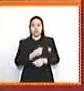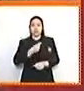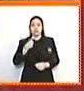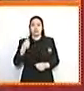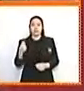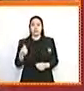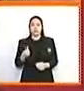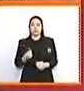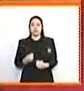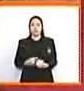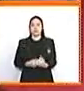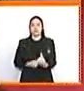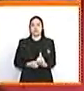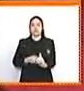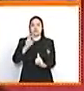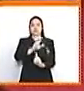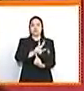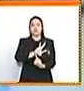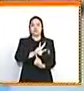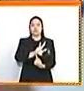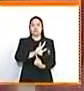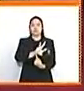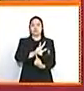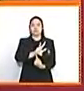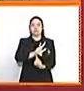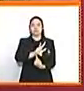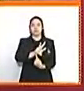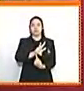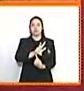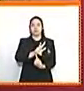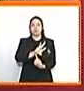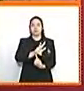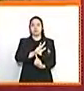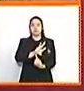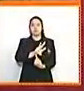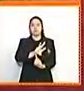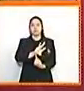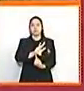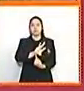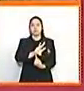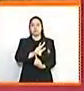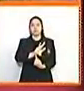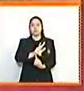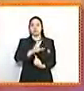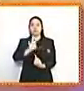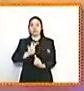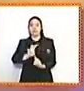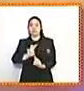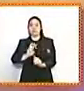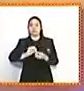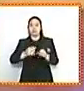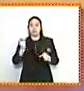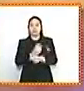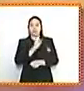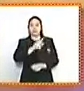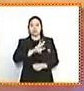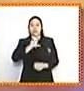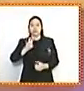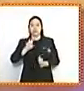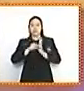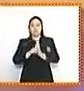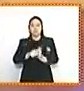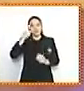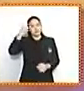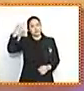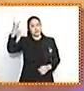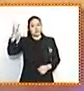seleccionado. 3. Segundo dígito. 7, número ganador 37 con tu